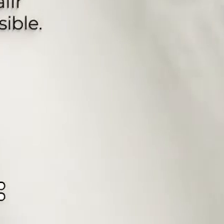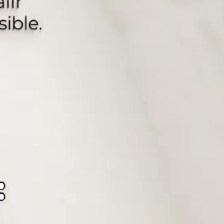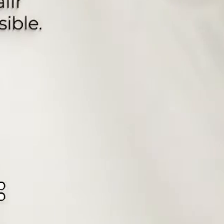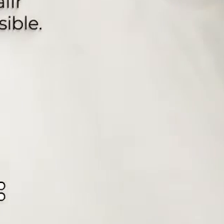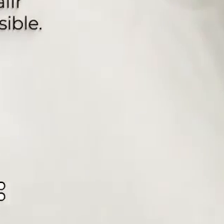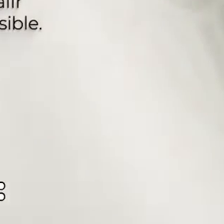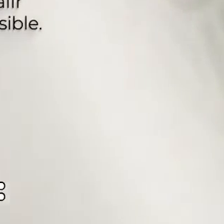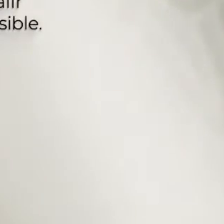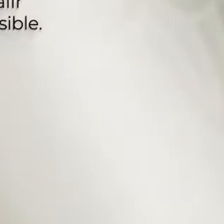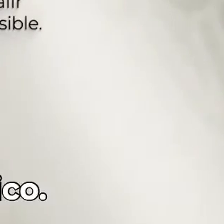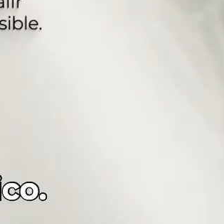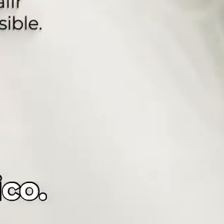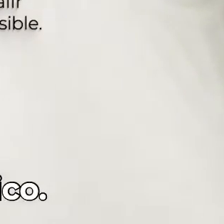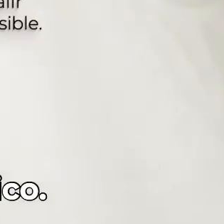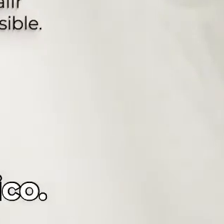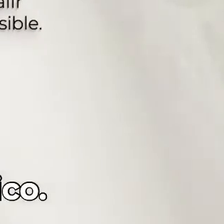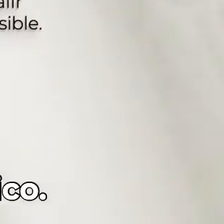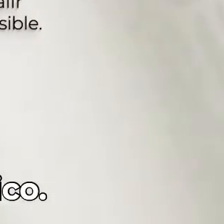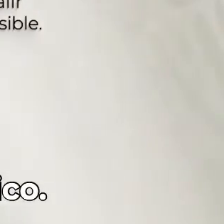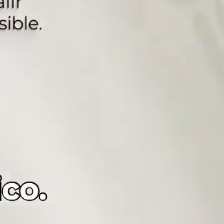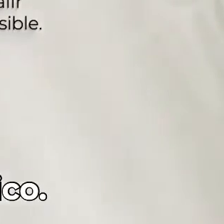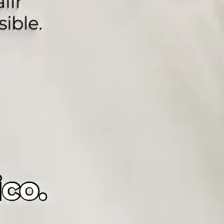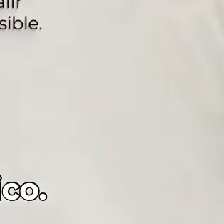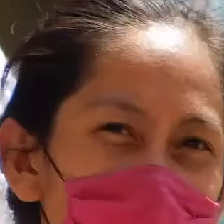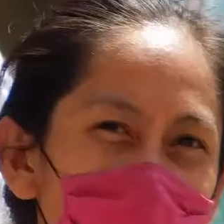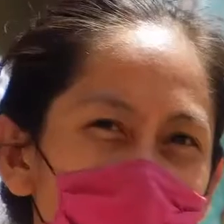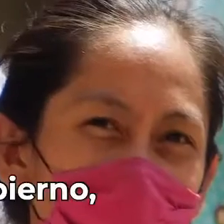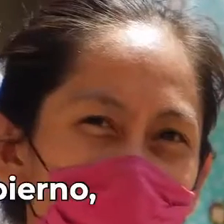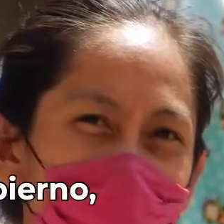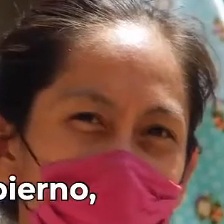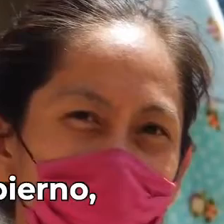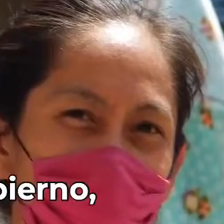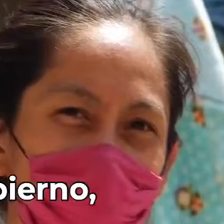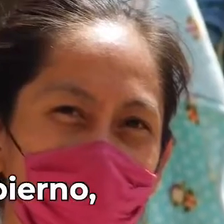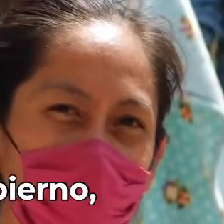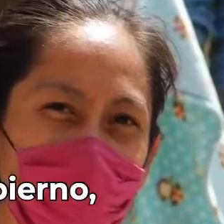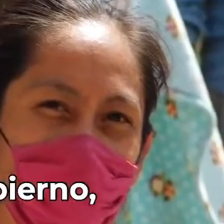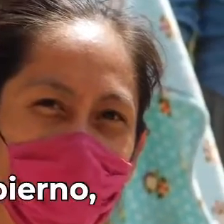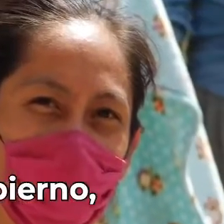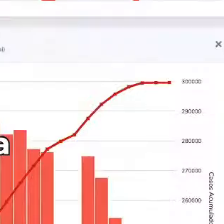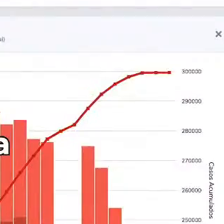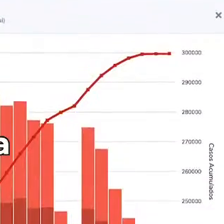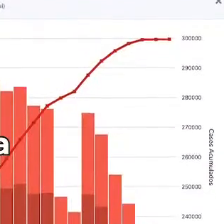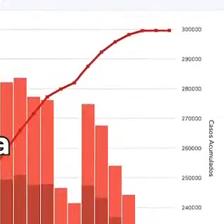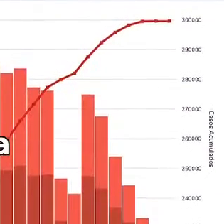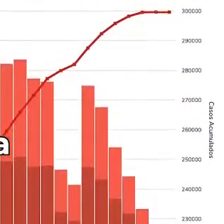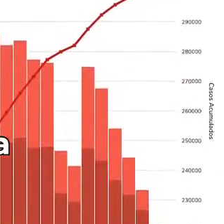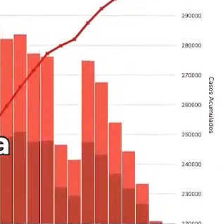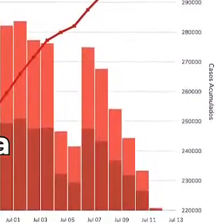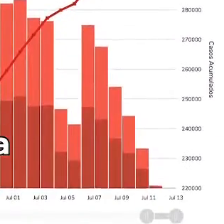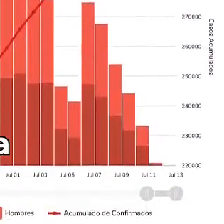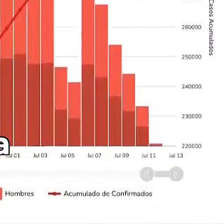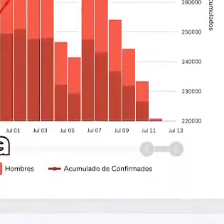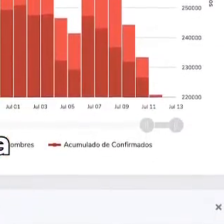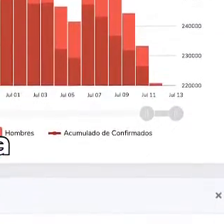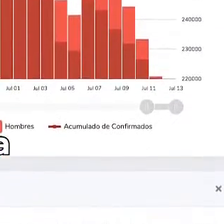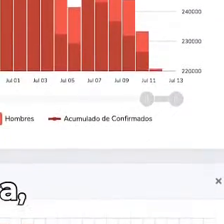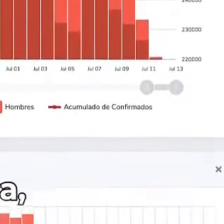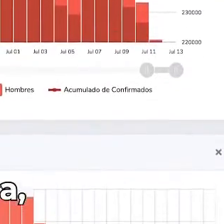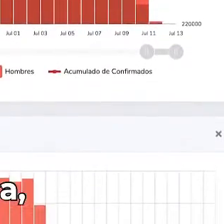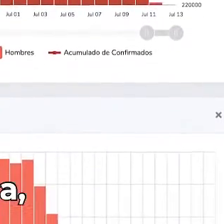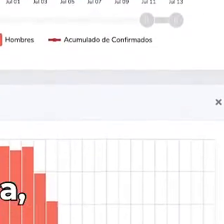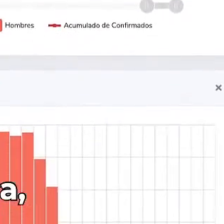años sistemáticamente la Organización Mundial de la Salud y la Organización Panamericana de la Salud ha mantenido la vigencia